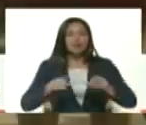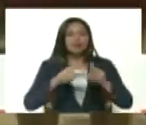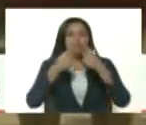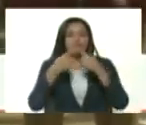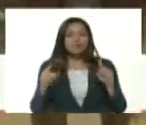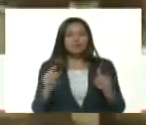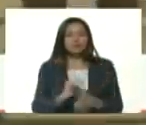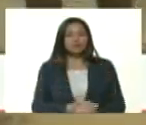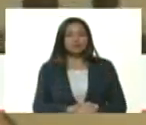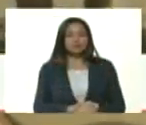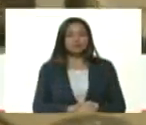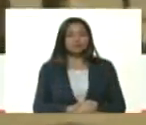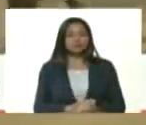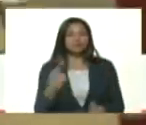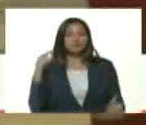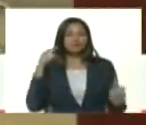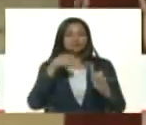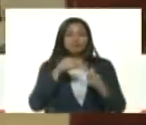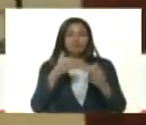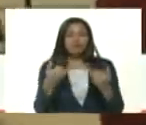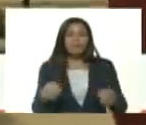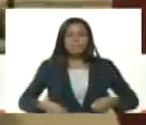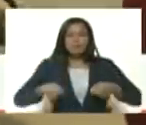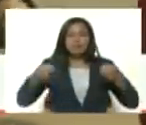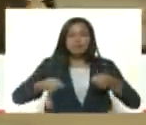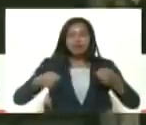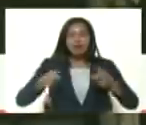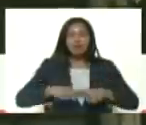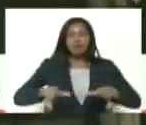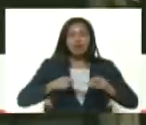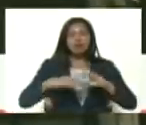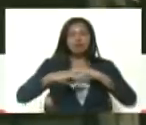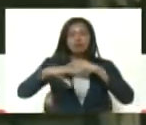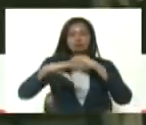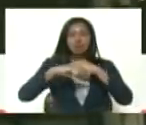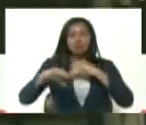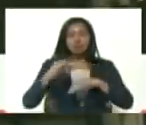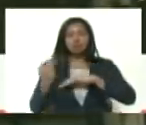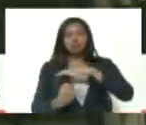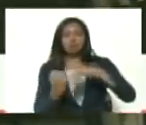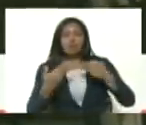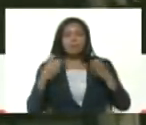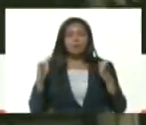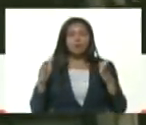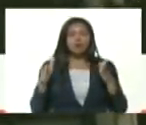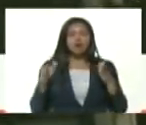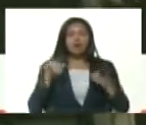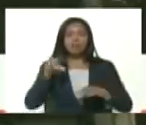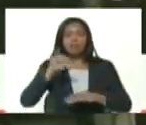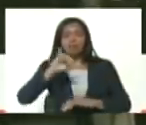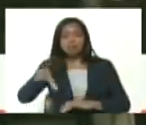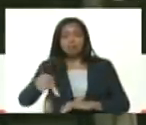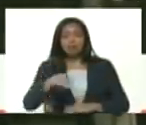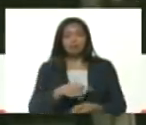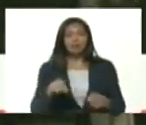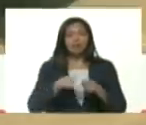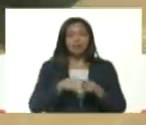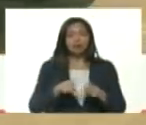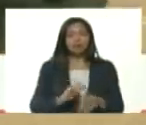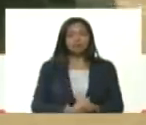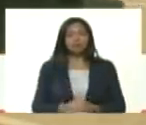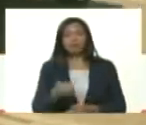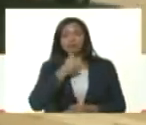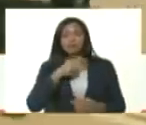diferentes. Hemos abordado mercados, paradas de autobuses, instituciones públicas del estado, donde